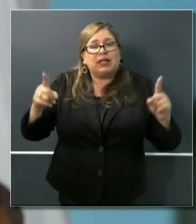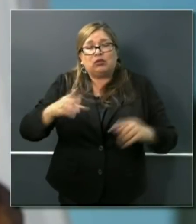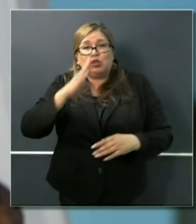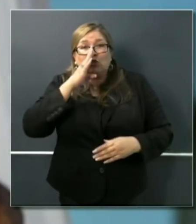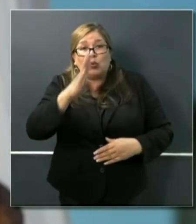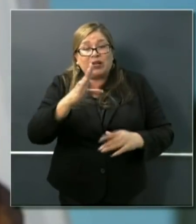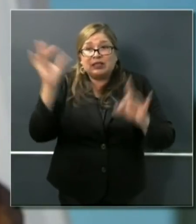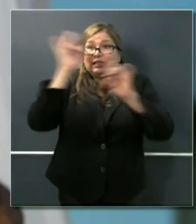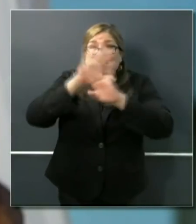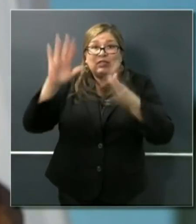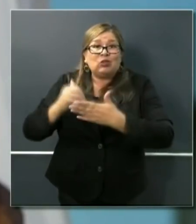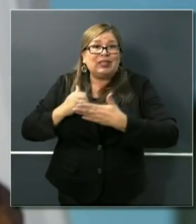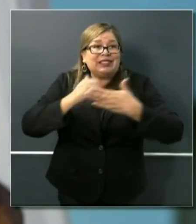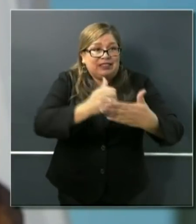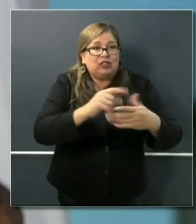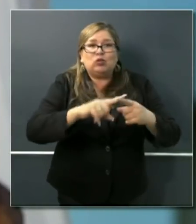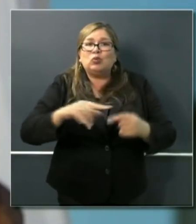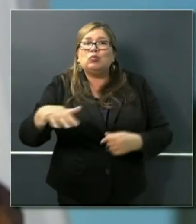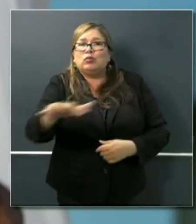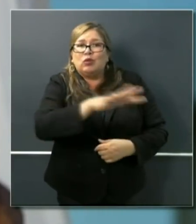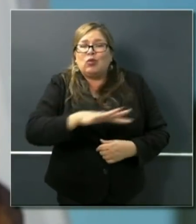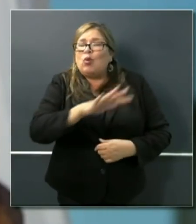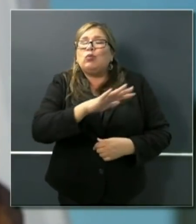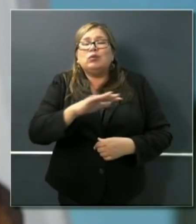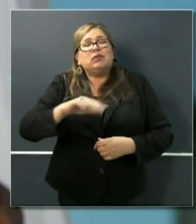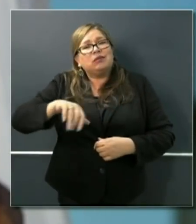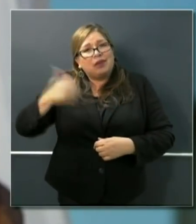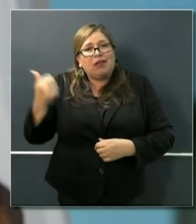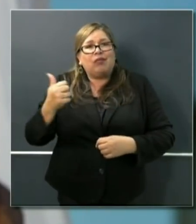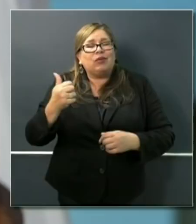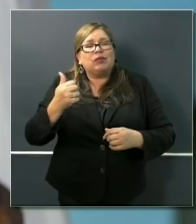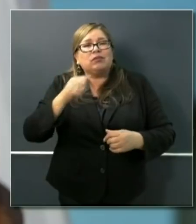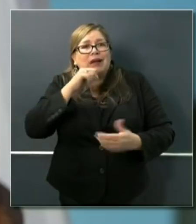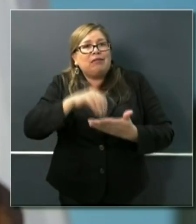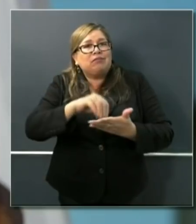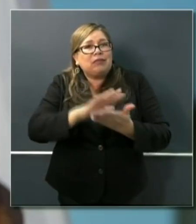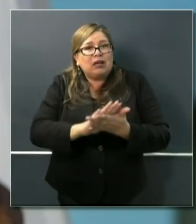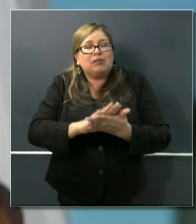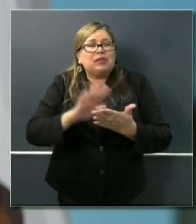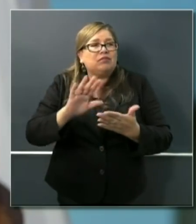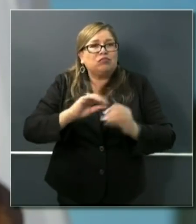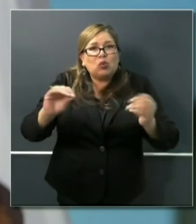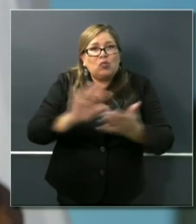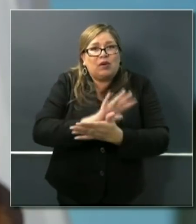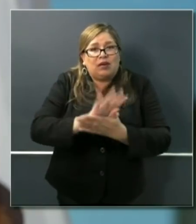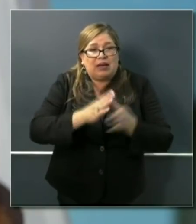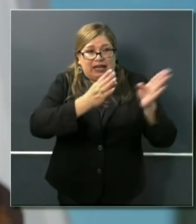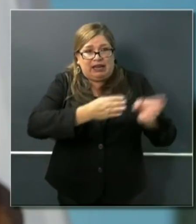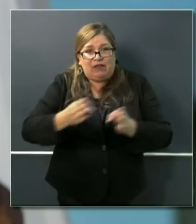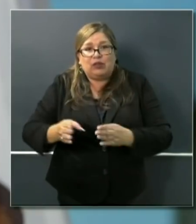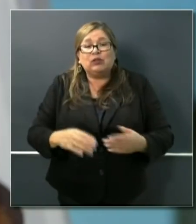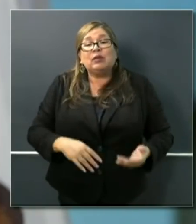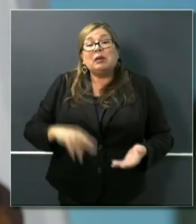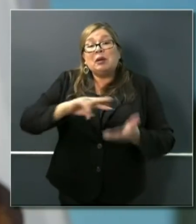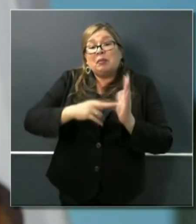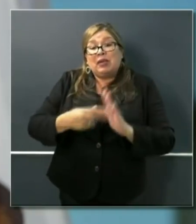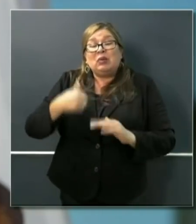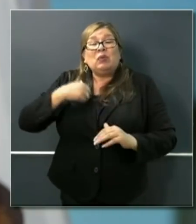Amigos, hay una buena noticia para los inmigrantes indocumentados en California. El gobernador Newsom anunció un fondo de